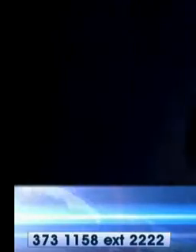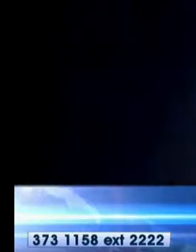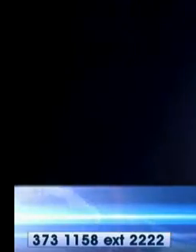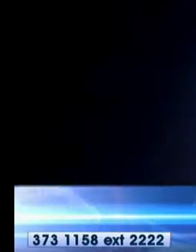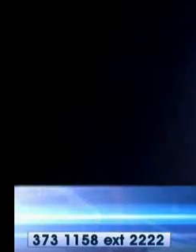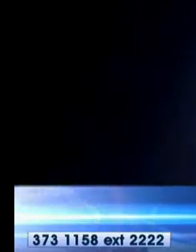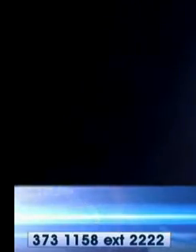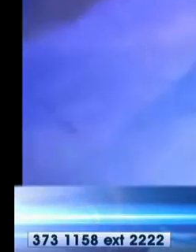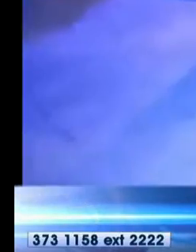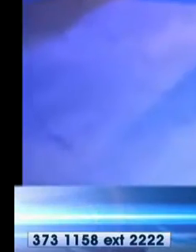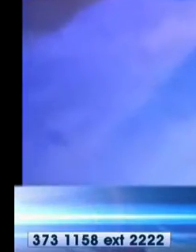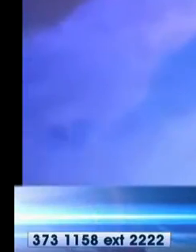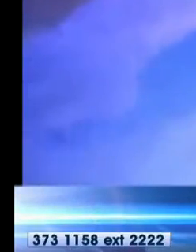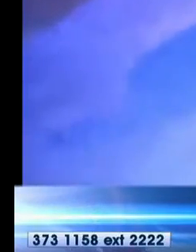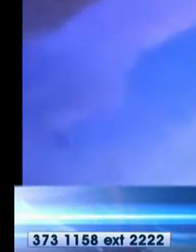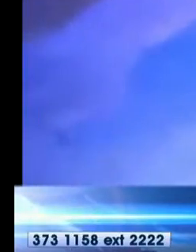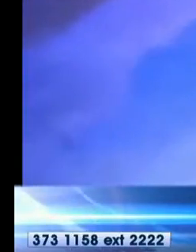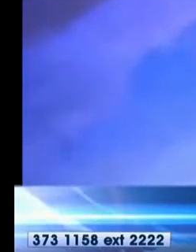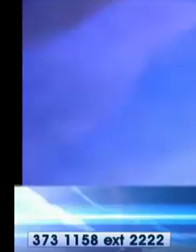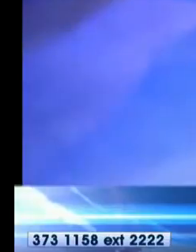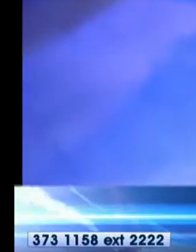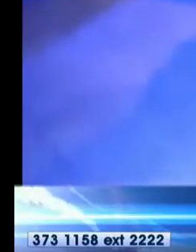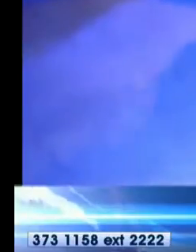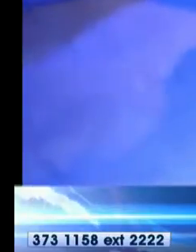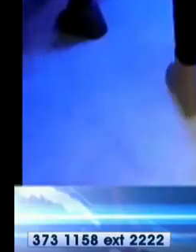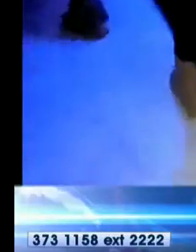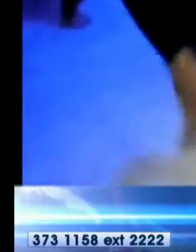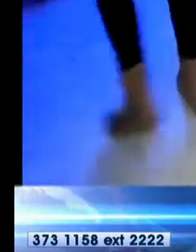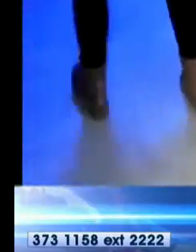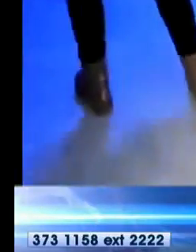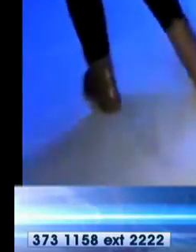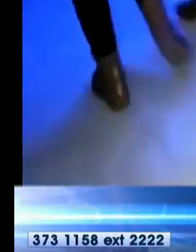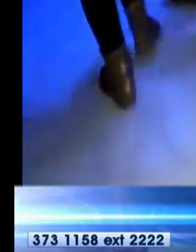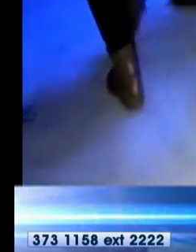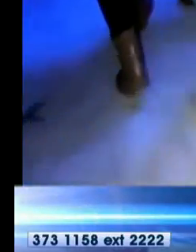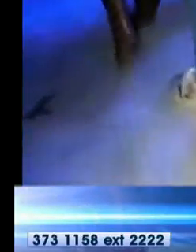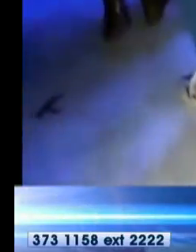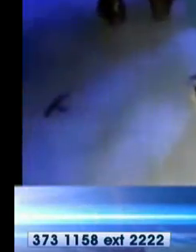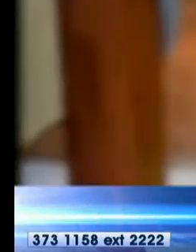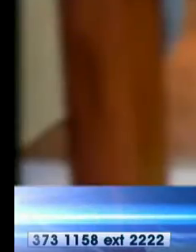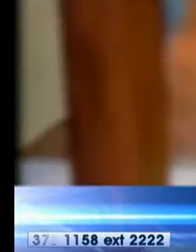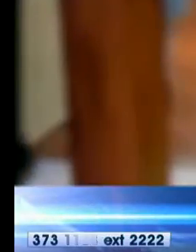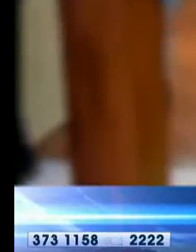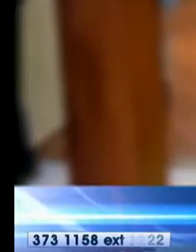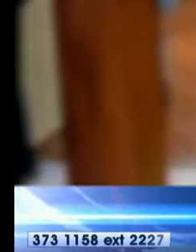a fiscalización. Descubra en qué lugar fue la fiesta clandestina.